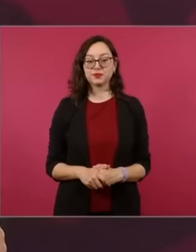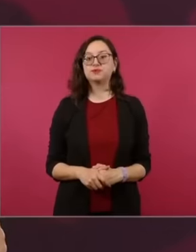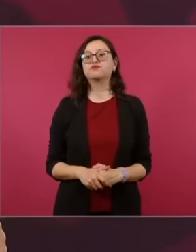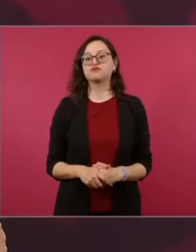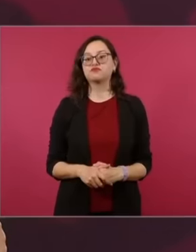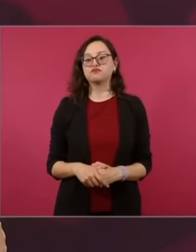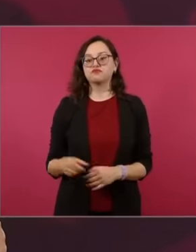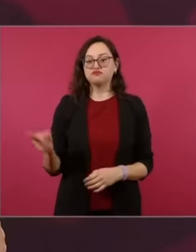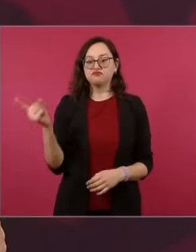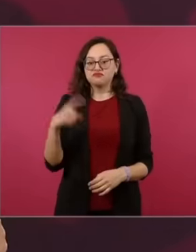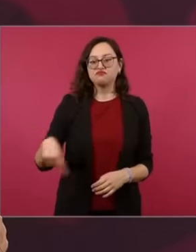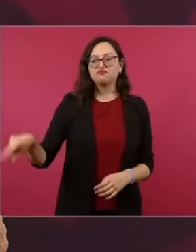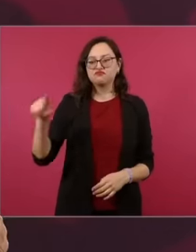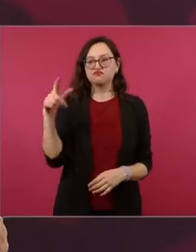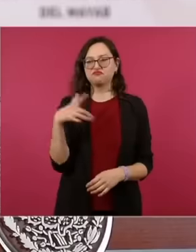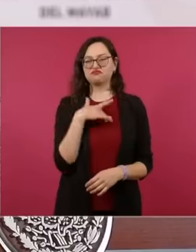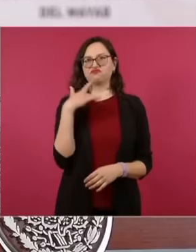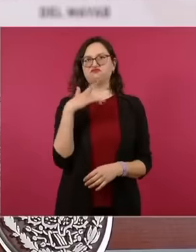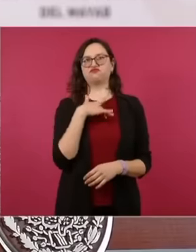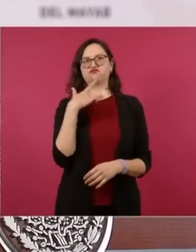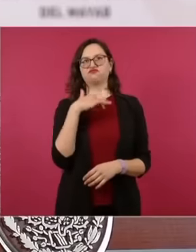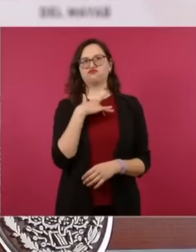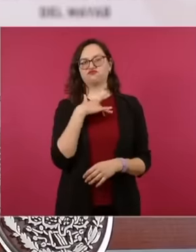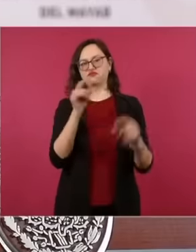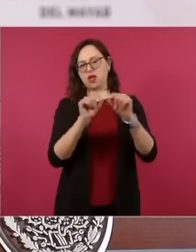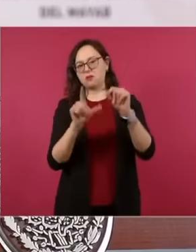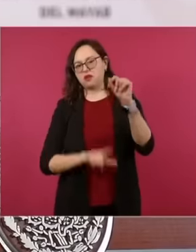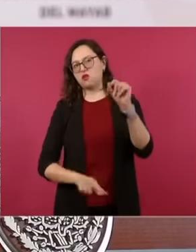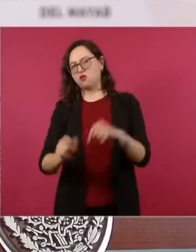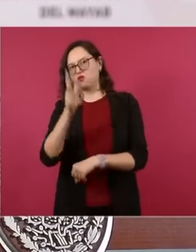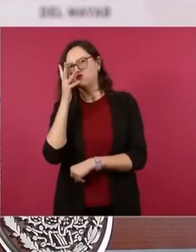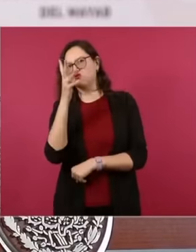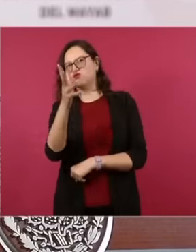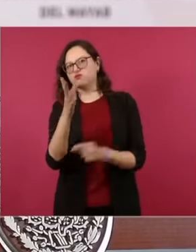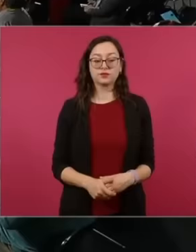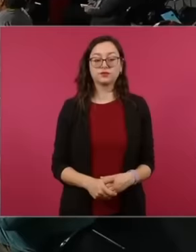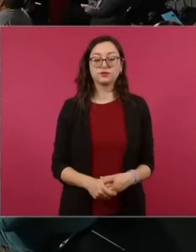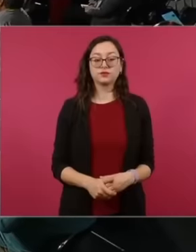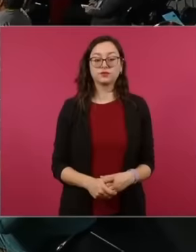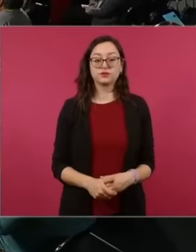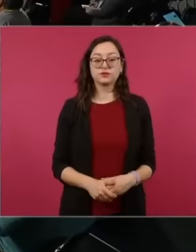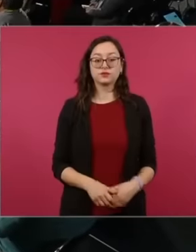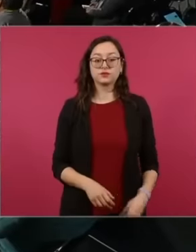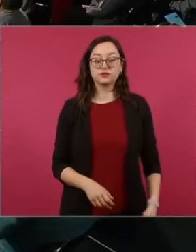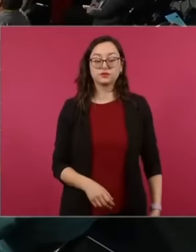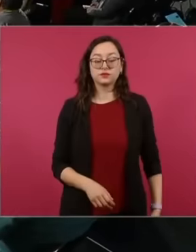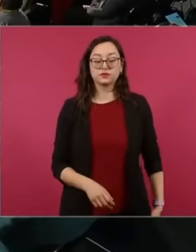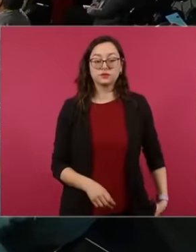decidieron sobre el futuro de nuestro país. Ya